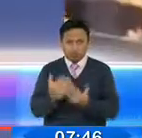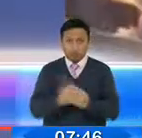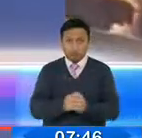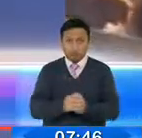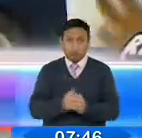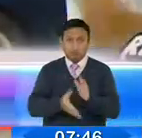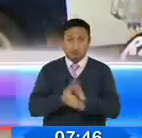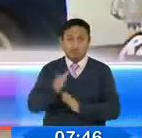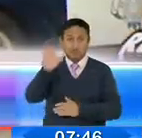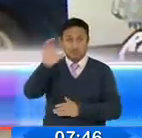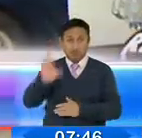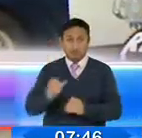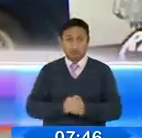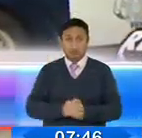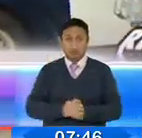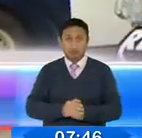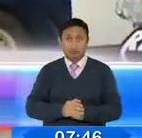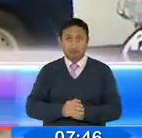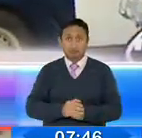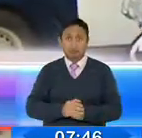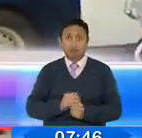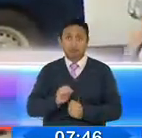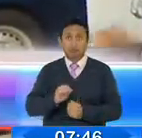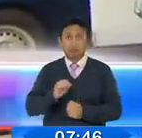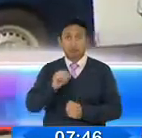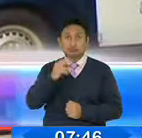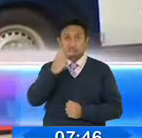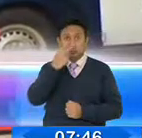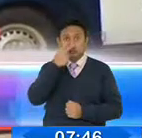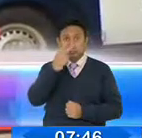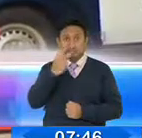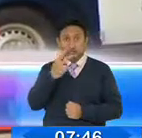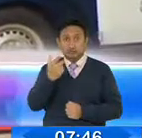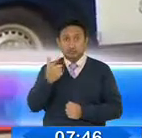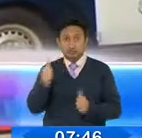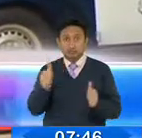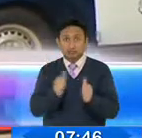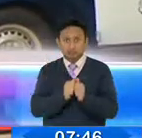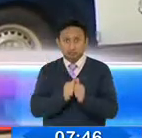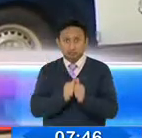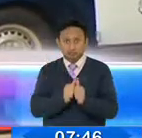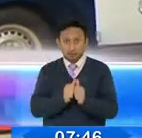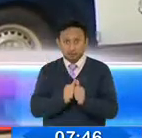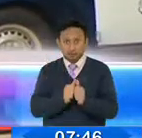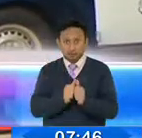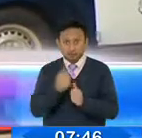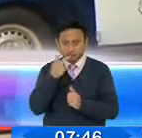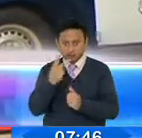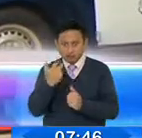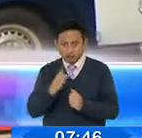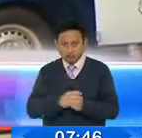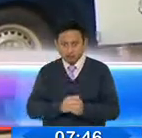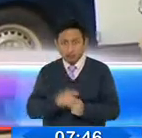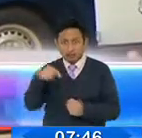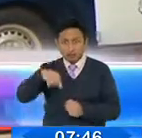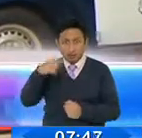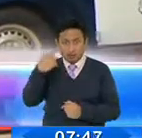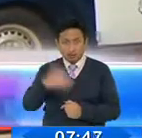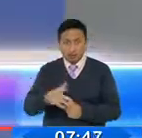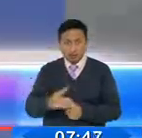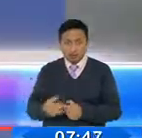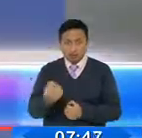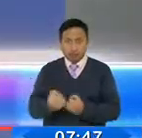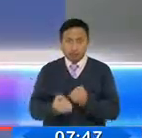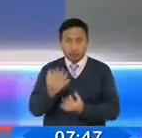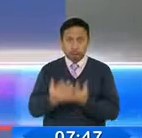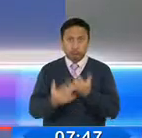costa. Se percata el trato de sacar al acompañante, donde ya se encontraban las llamas en la puerta derecha.